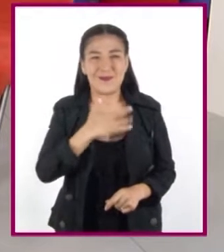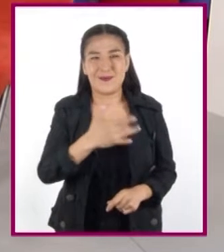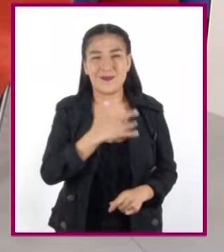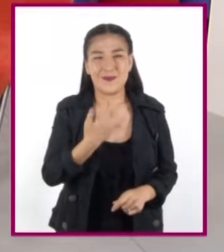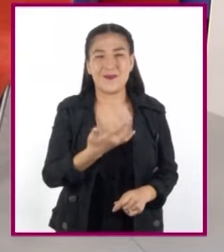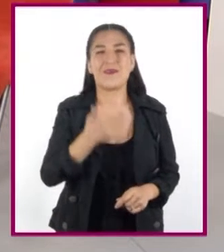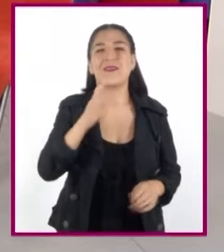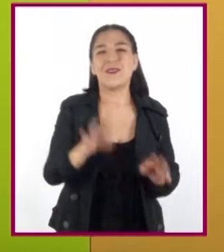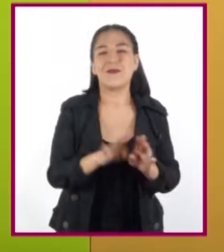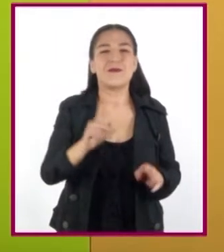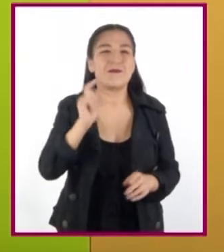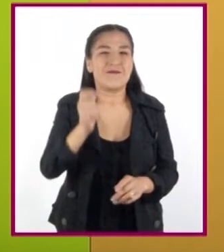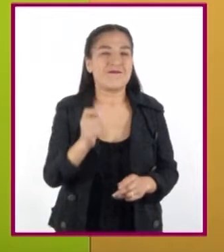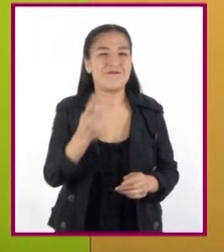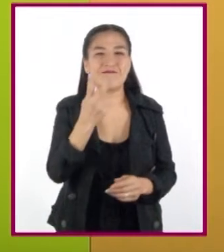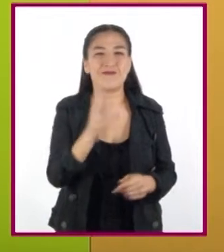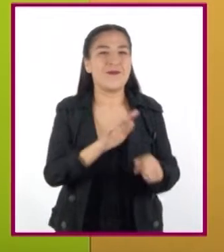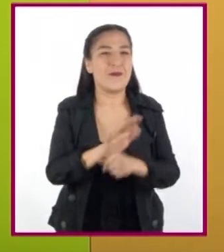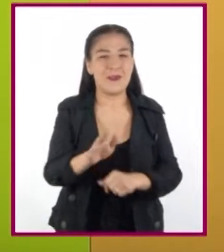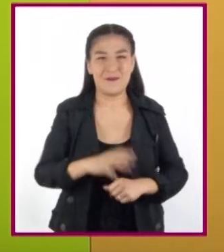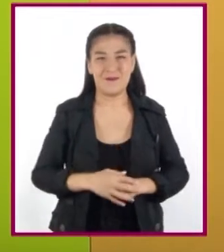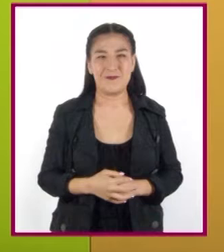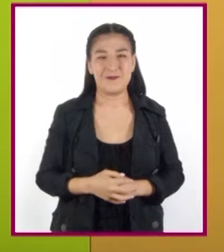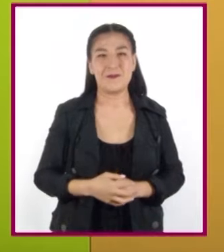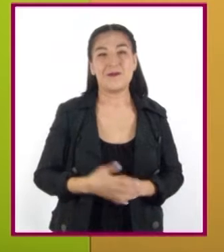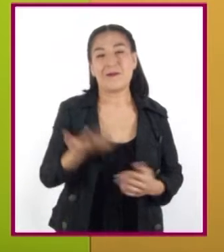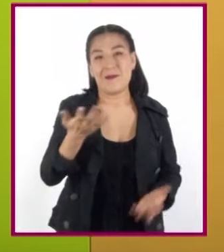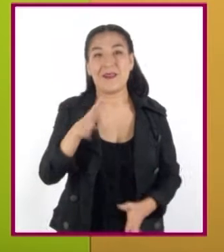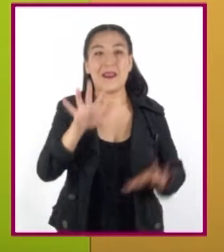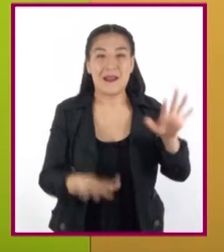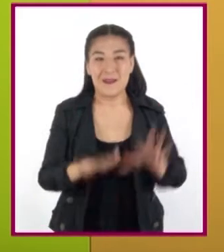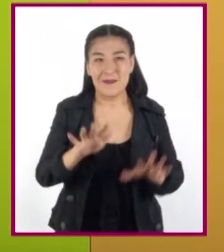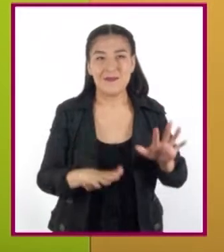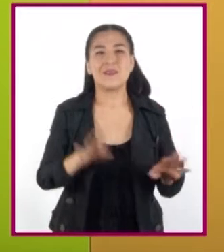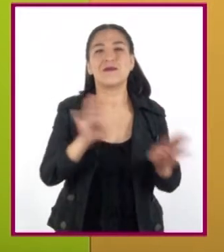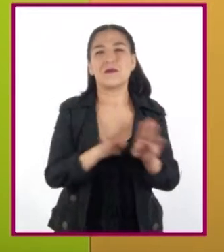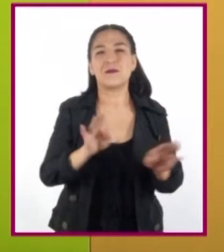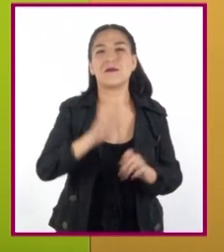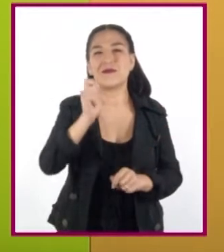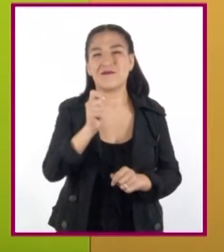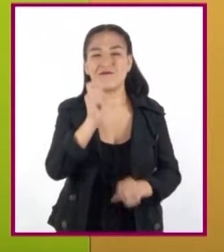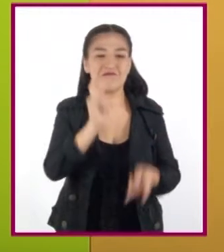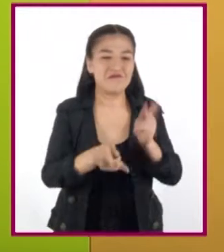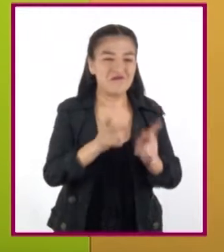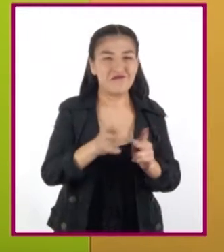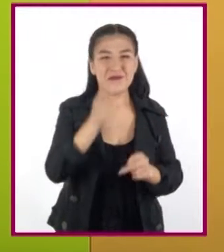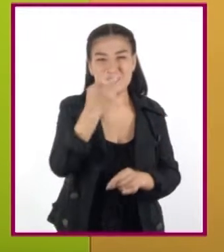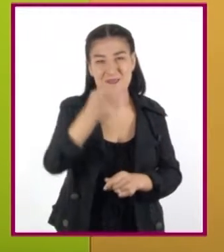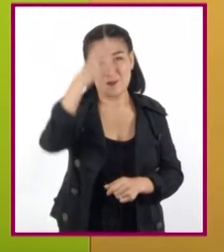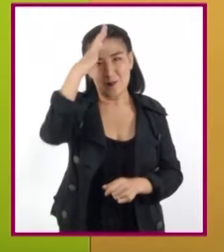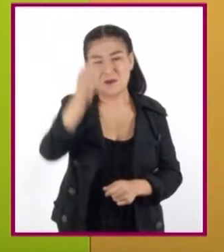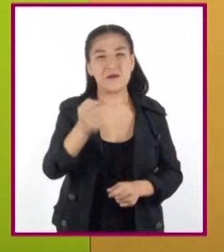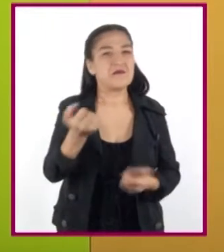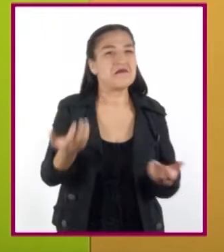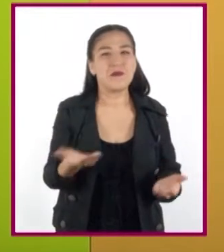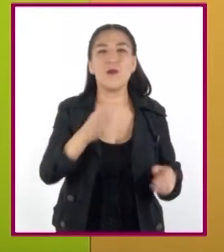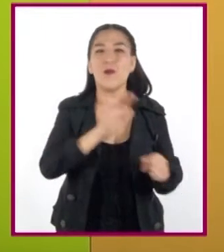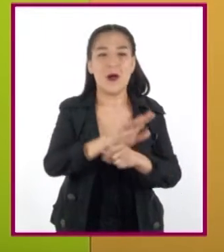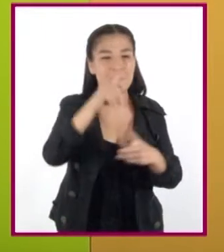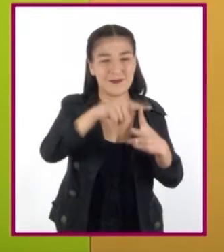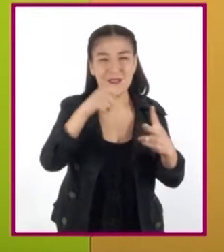y sentimientos, ya que muchas veces hablamos de estos conceptos sin distinción entre